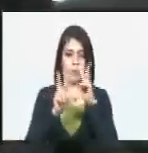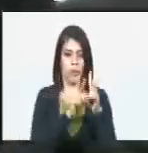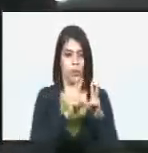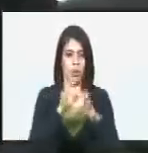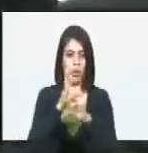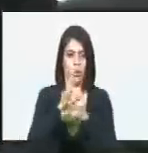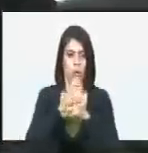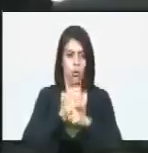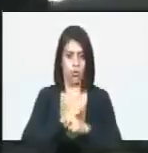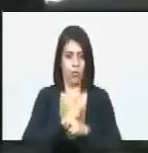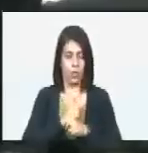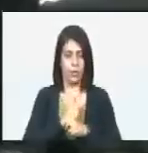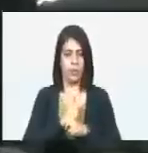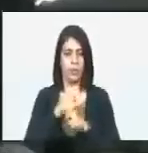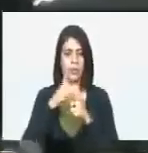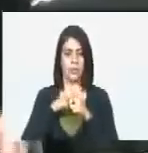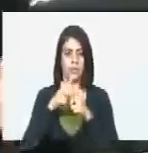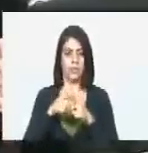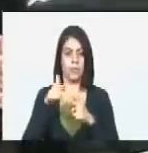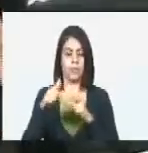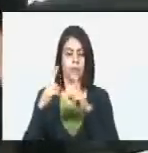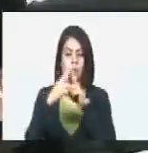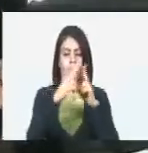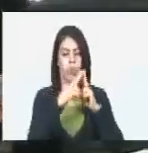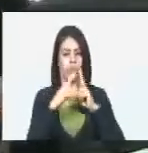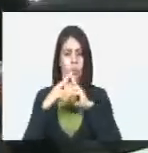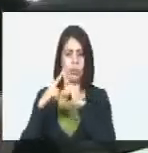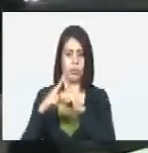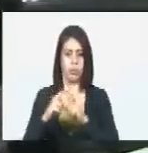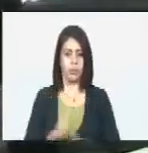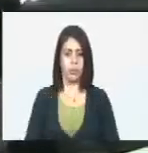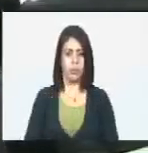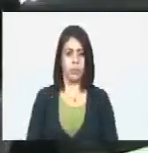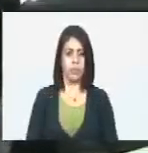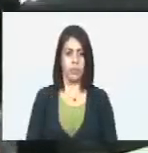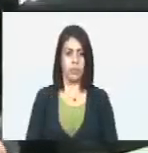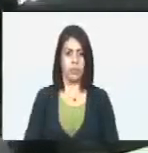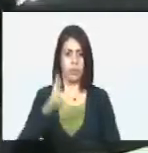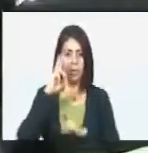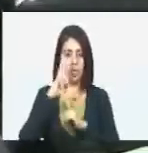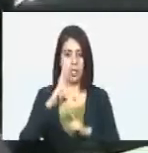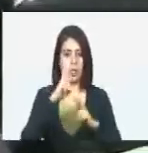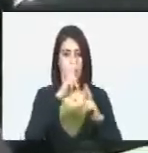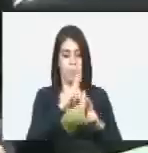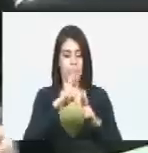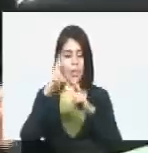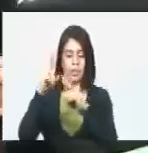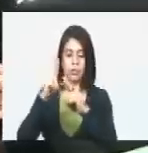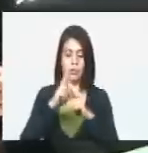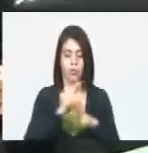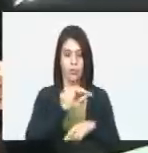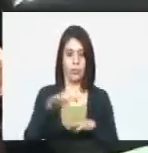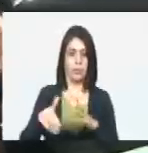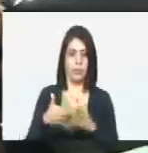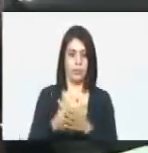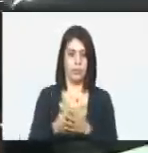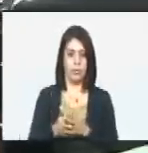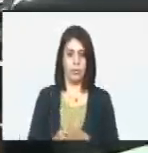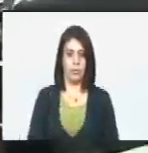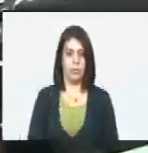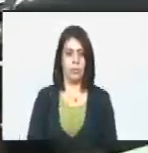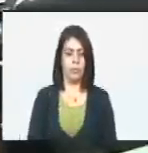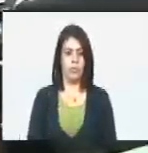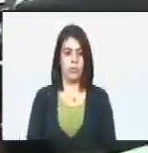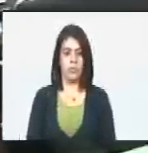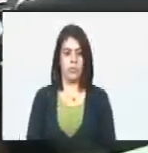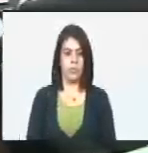momento en que la conocimos y se ganó el respeto y el cariño de todos. Y por